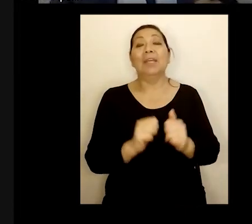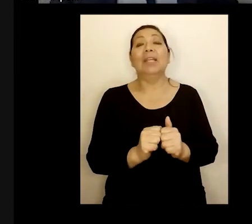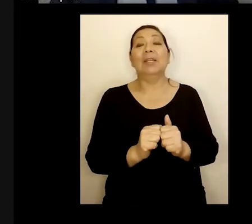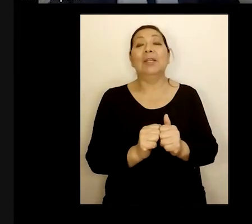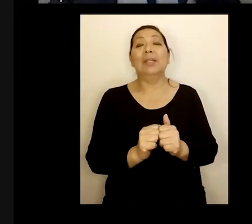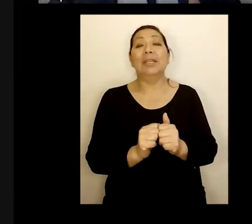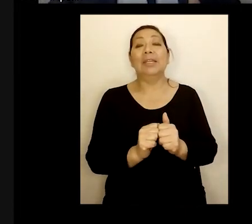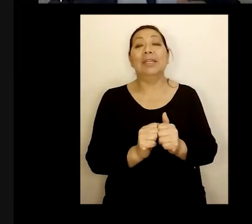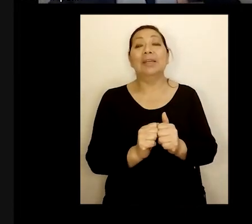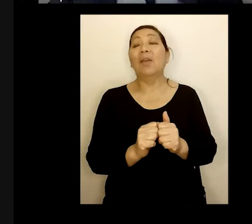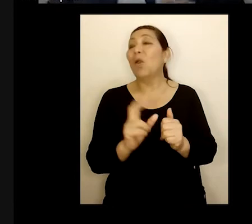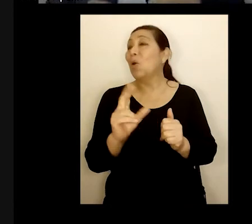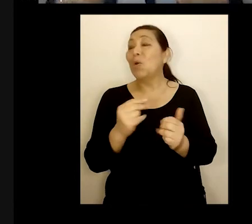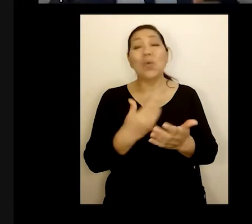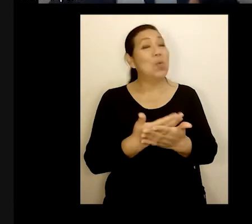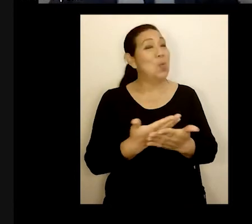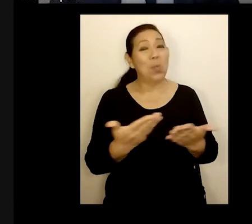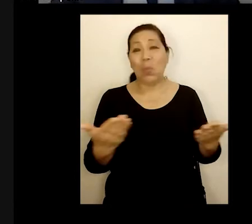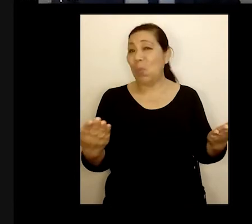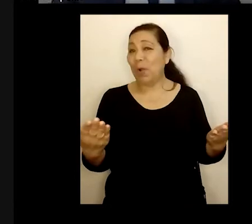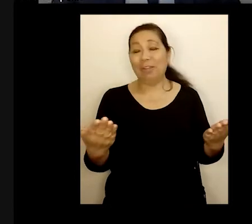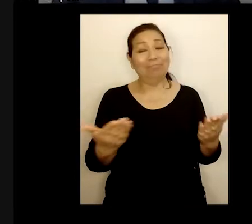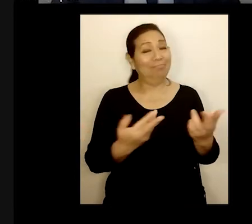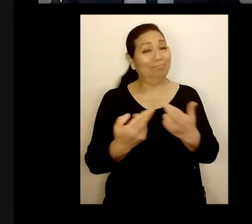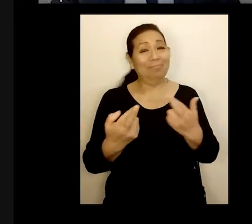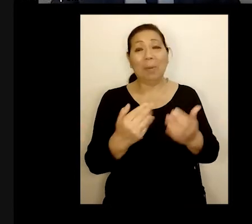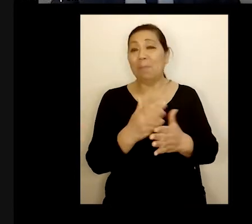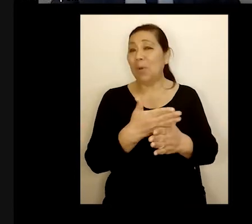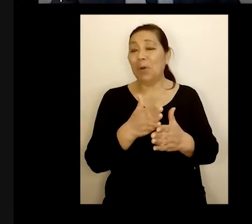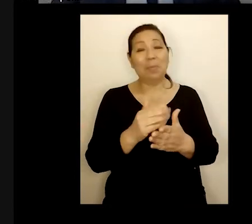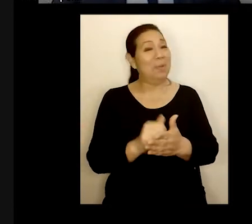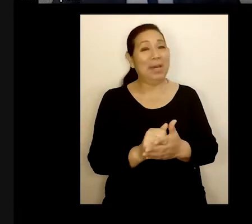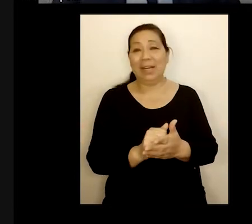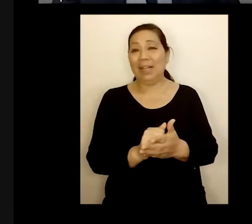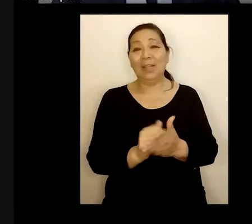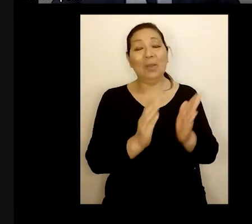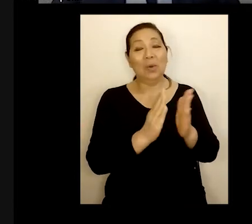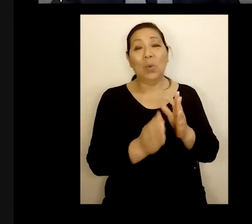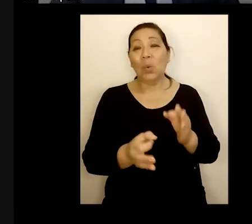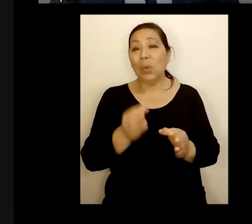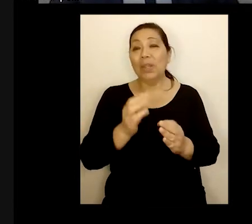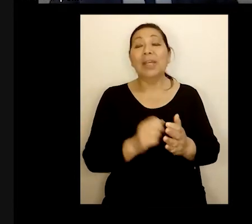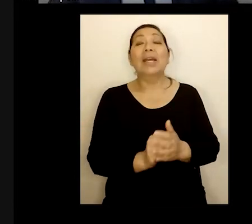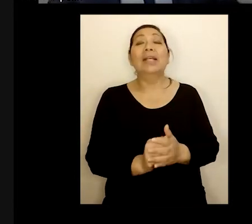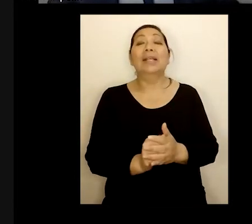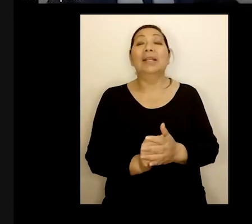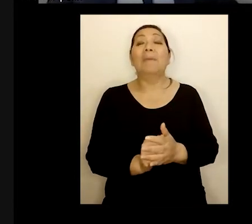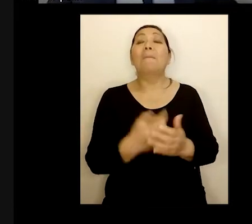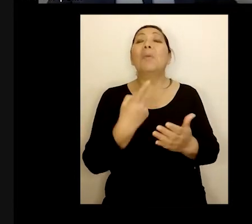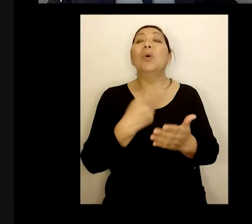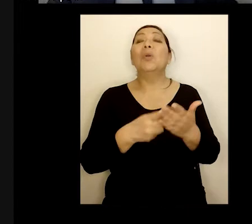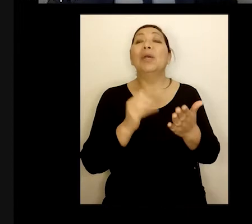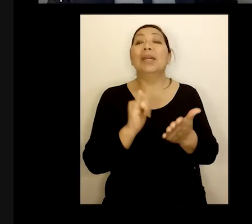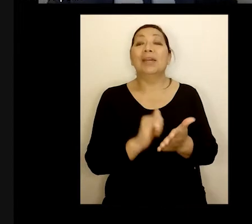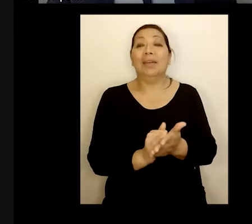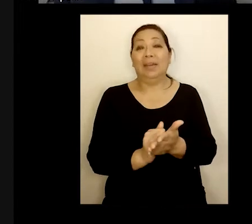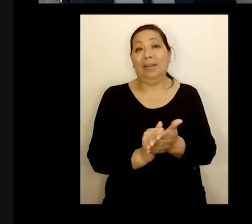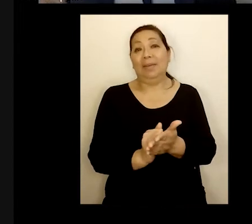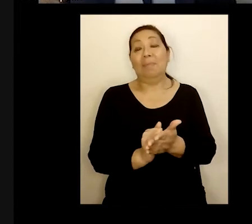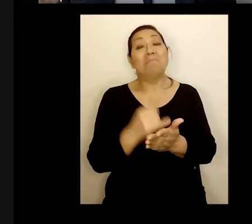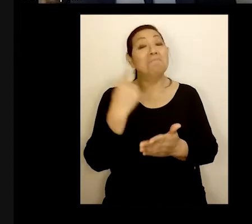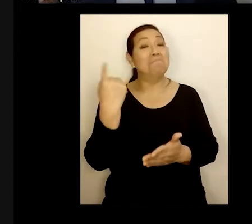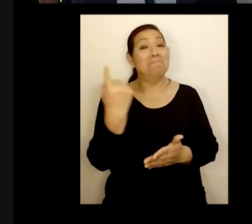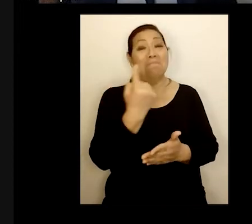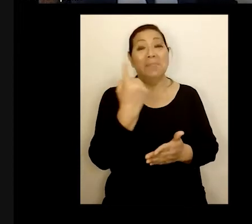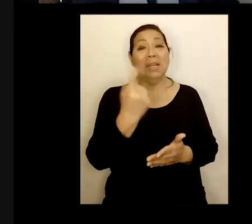que no existió ninguna irregularidad por parte de los órganos jurisdiccionales ordinarios, porque,